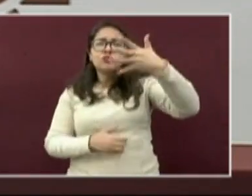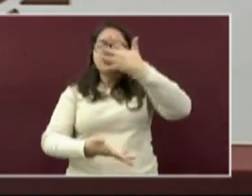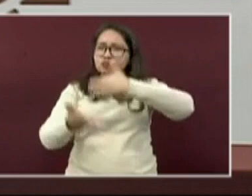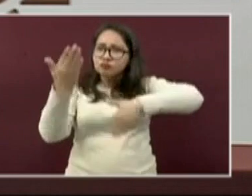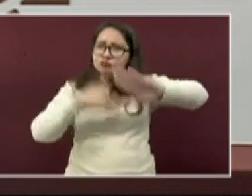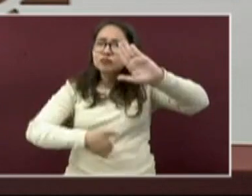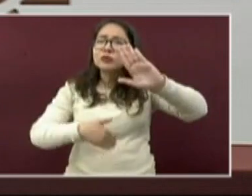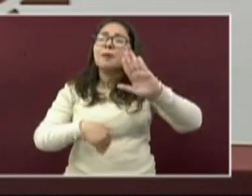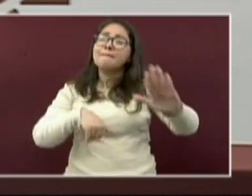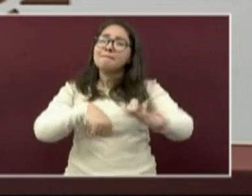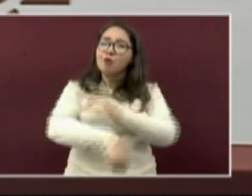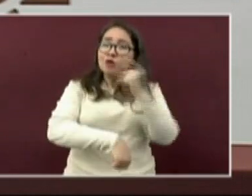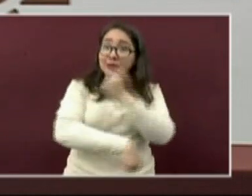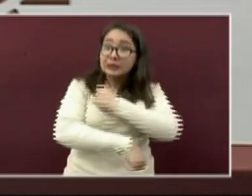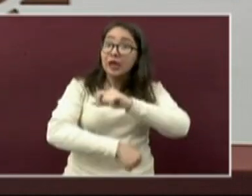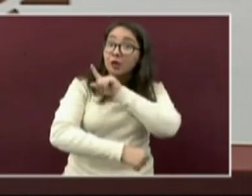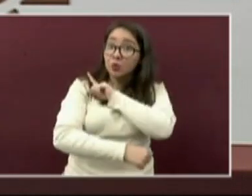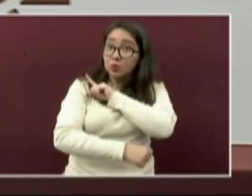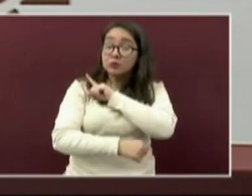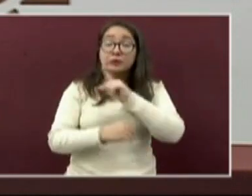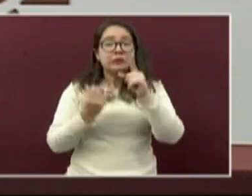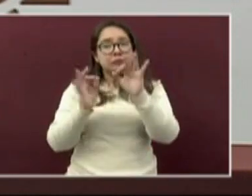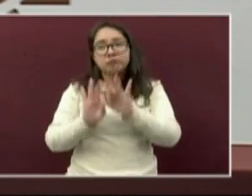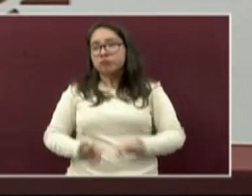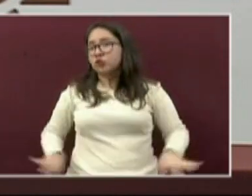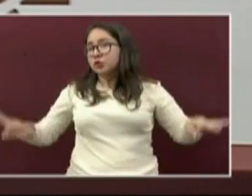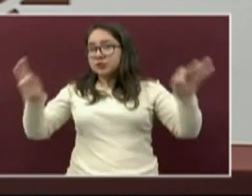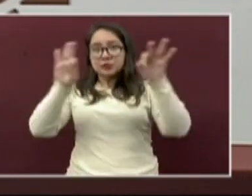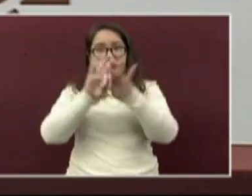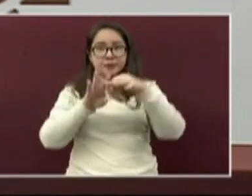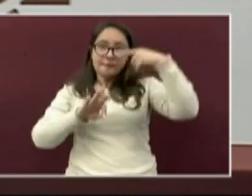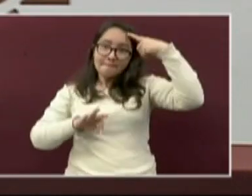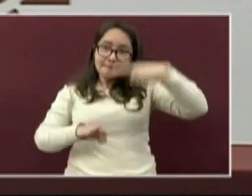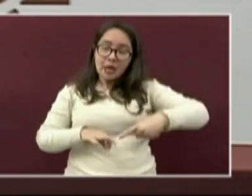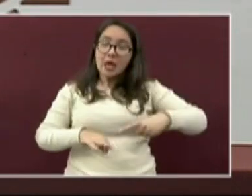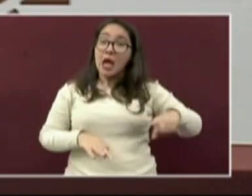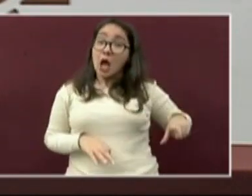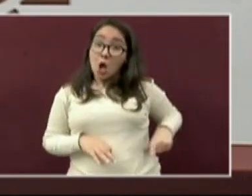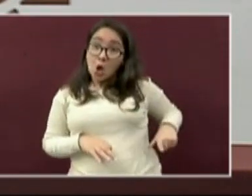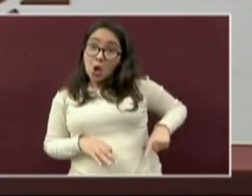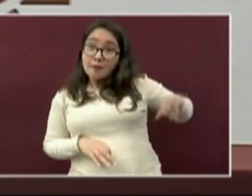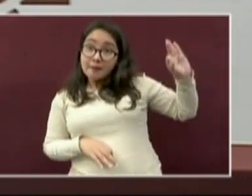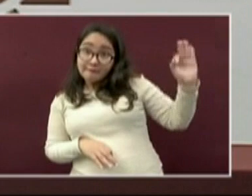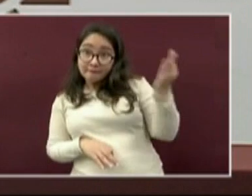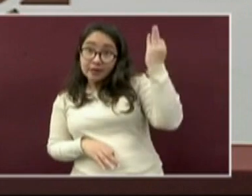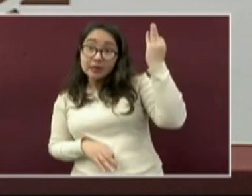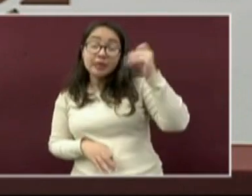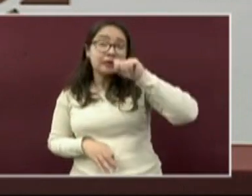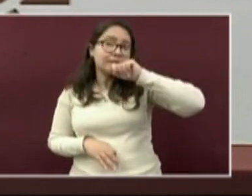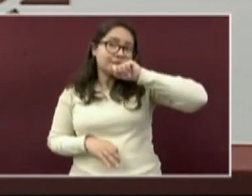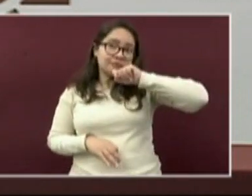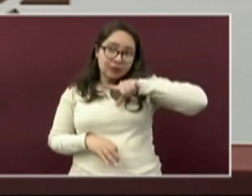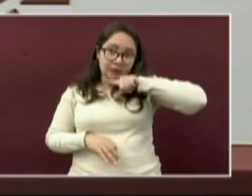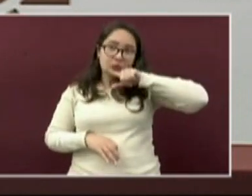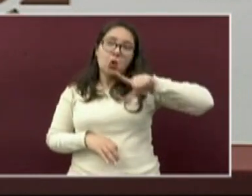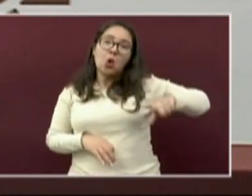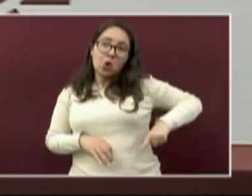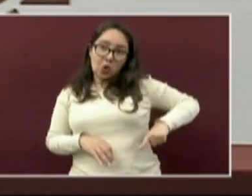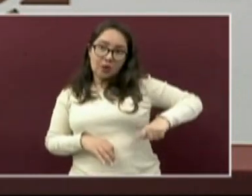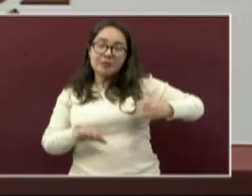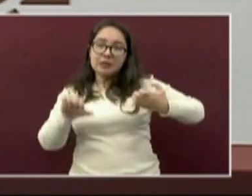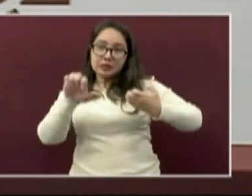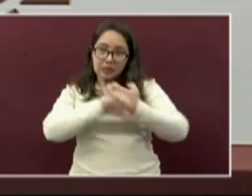porque la salud es prioridad para el gobierno federal y por supuesto para el gobierno